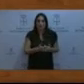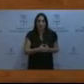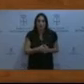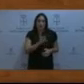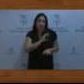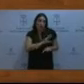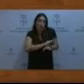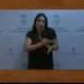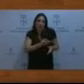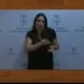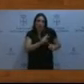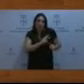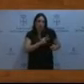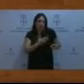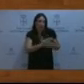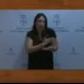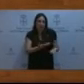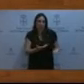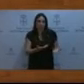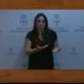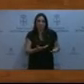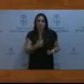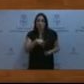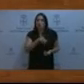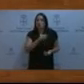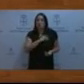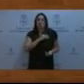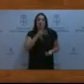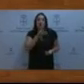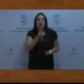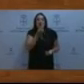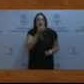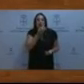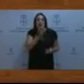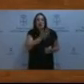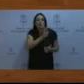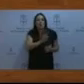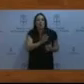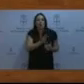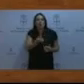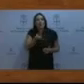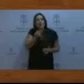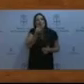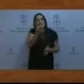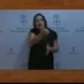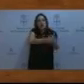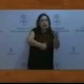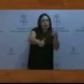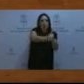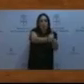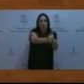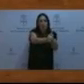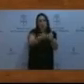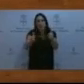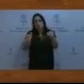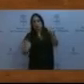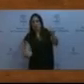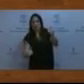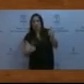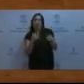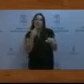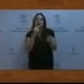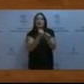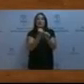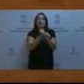consejera. Lamentamos que el PSOE siempre anteponga las cifras a los derechos. Trabajo protegido, sí,